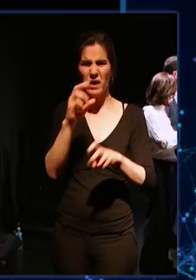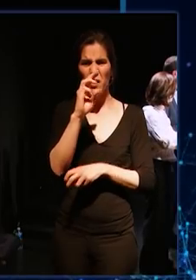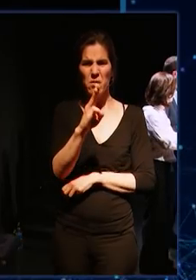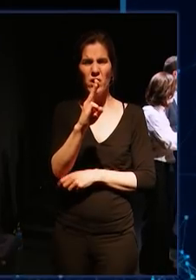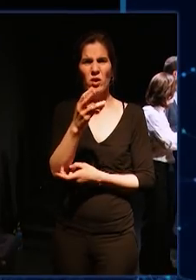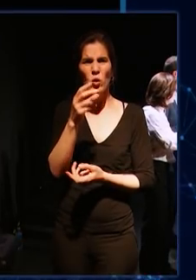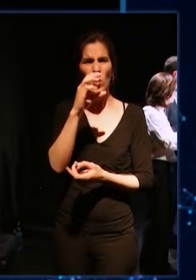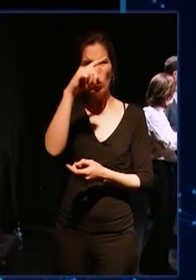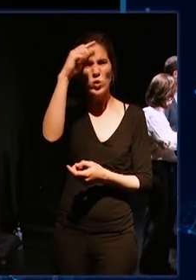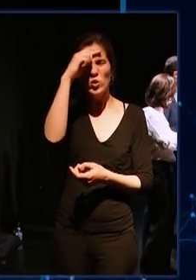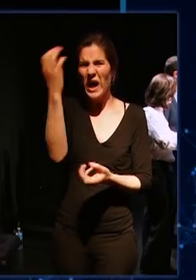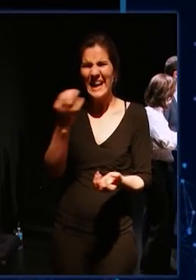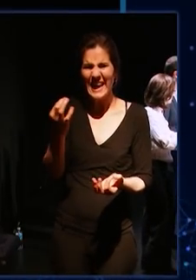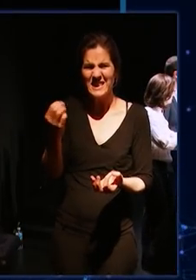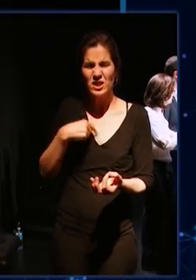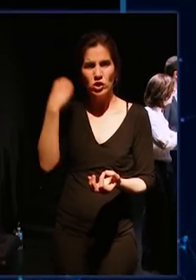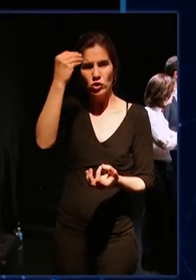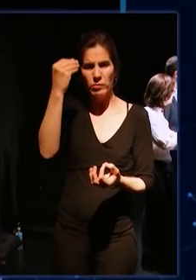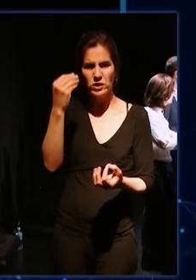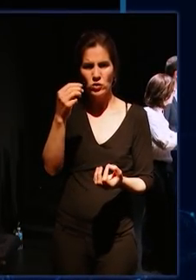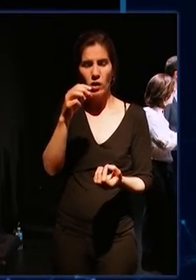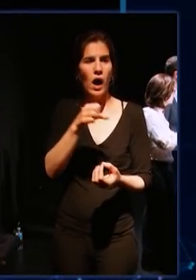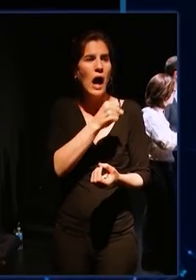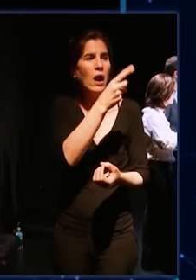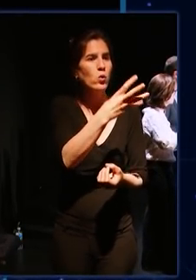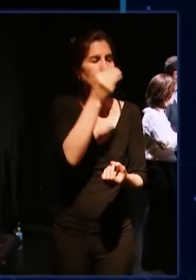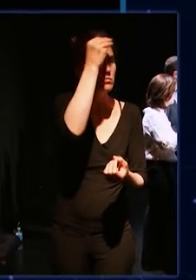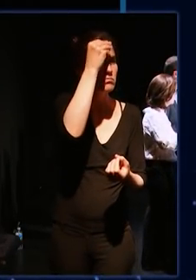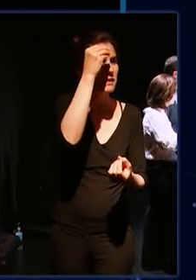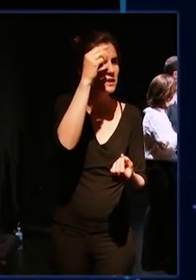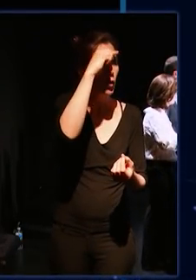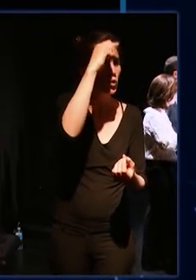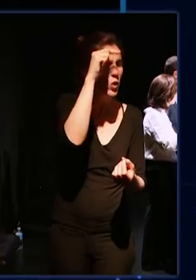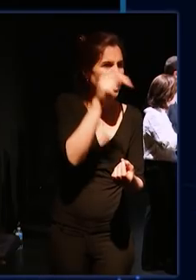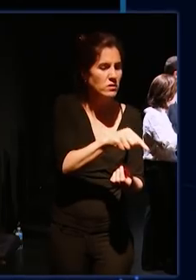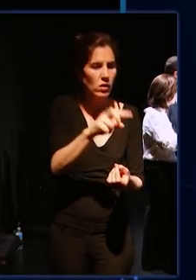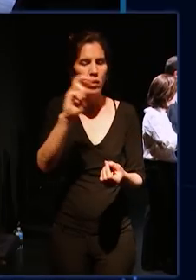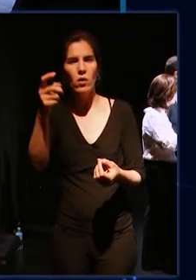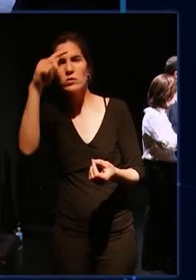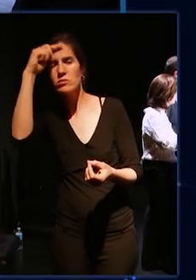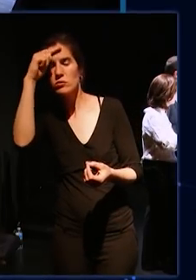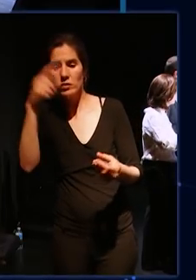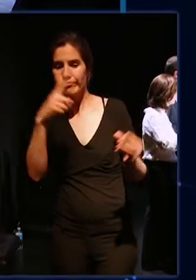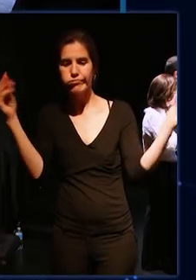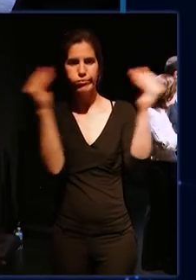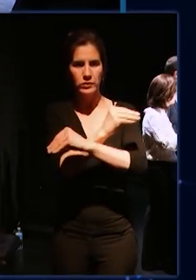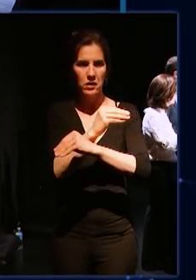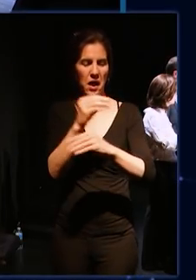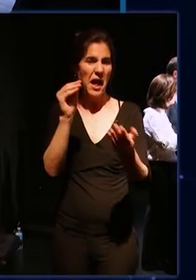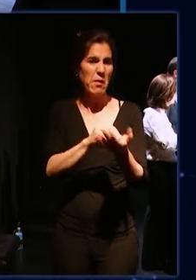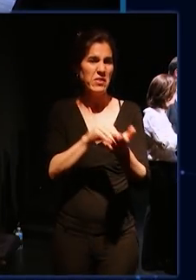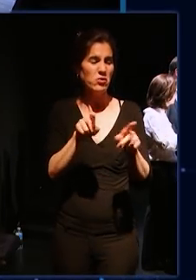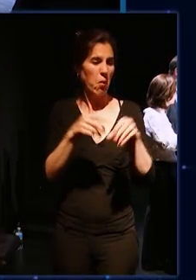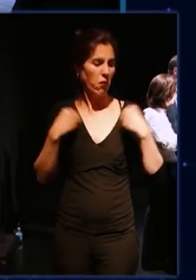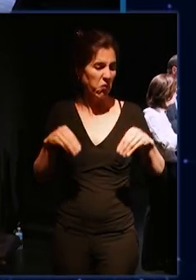Porque yo creo que lo que entendemos unos, los otros no. A veces hay más cosa de jolgorio y de cultura. Pero bueno, llegados a este